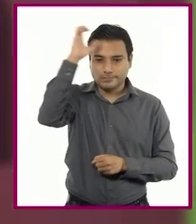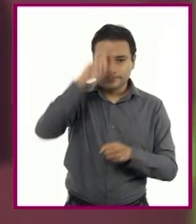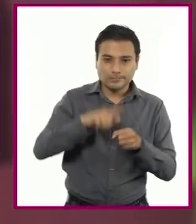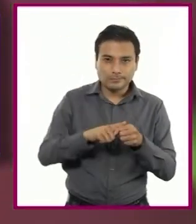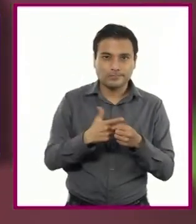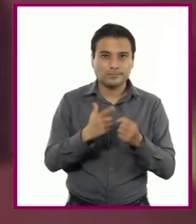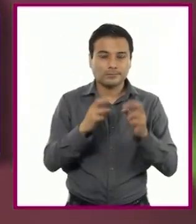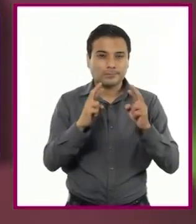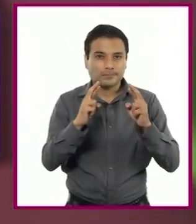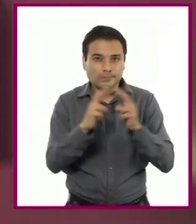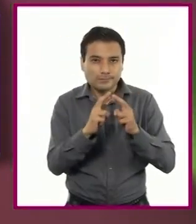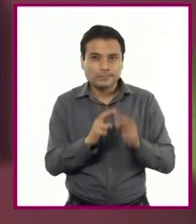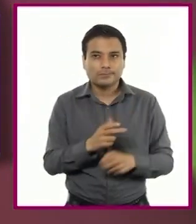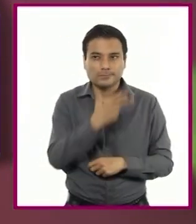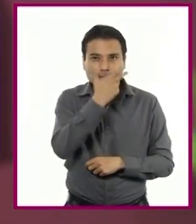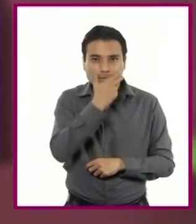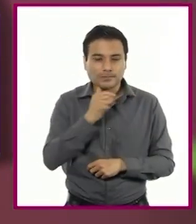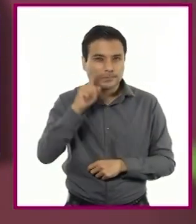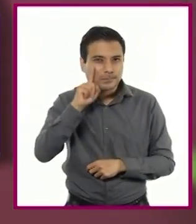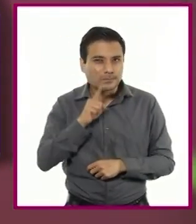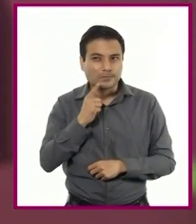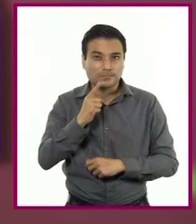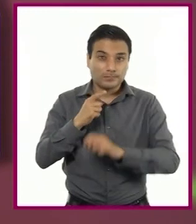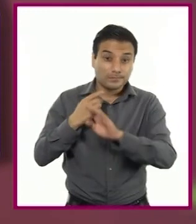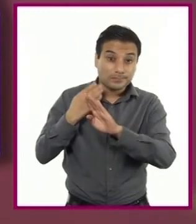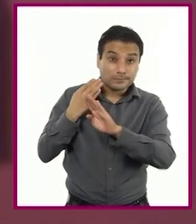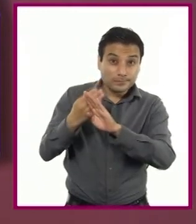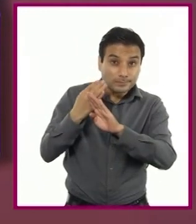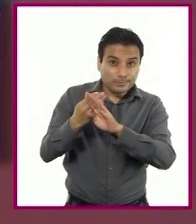culturales, religiosos o de género.